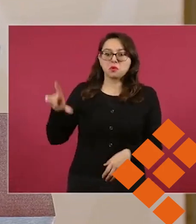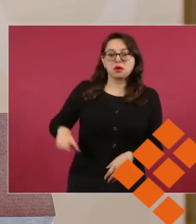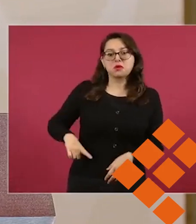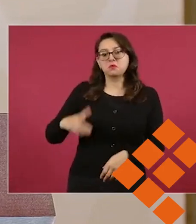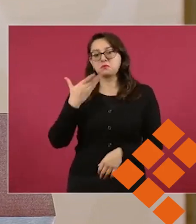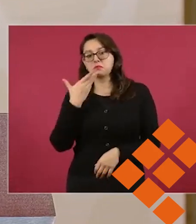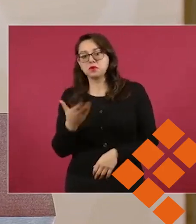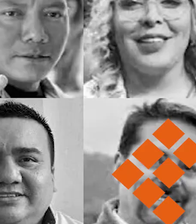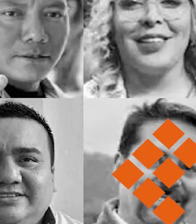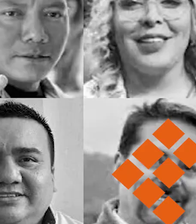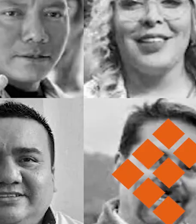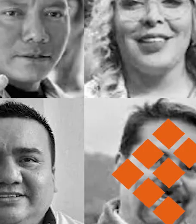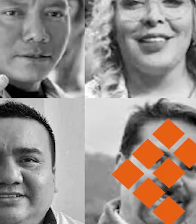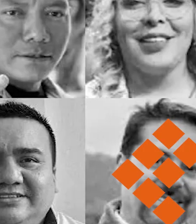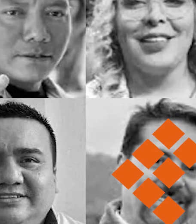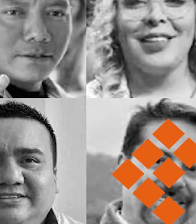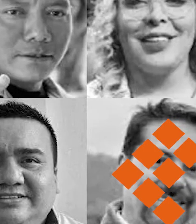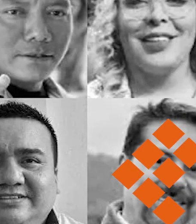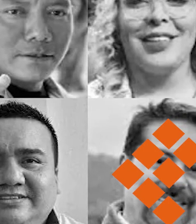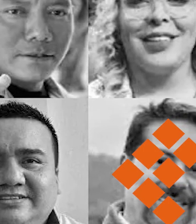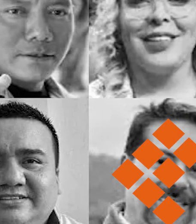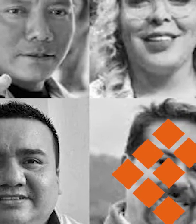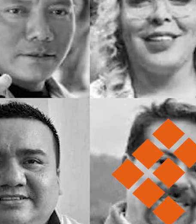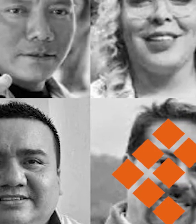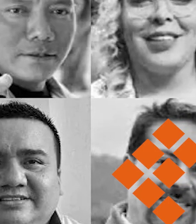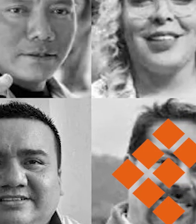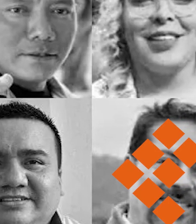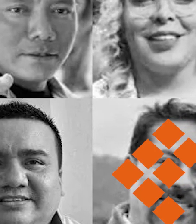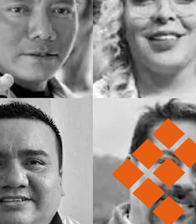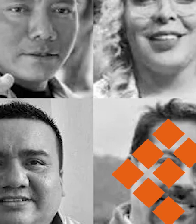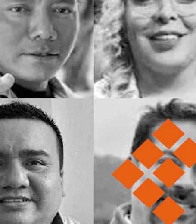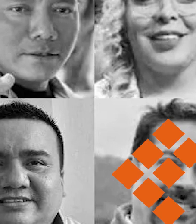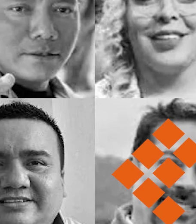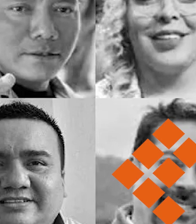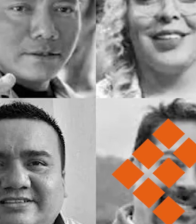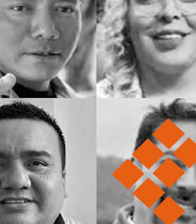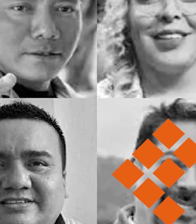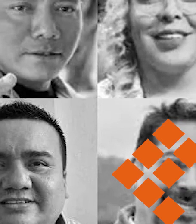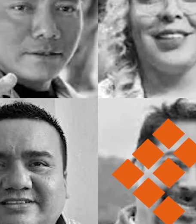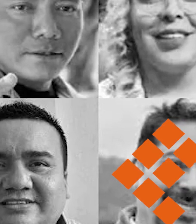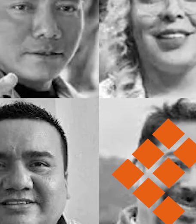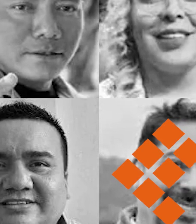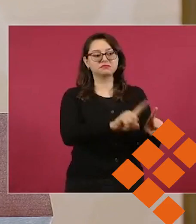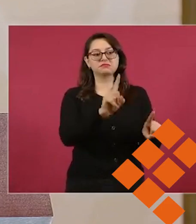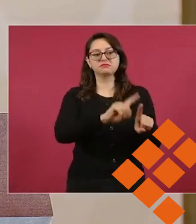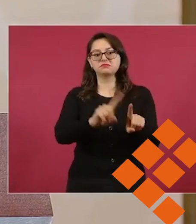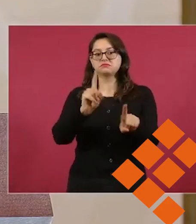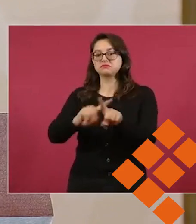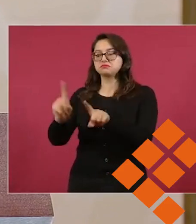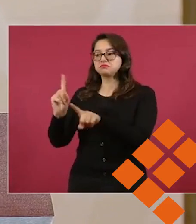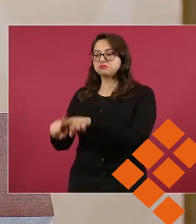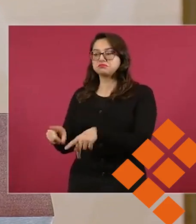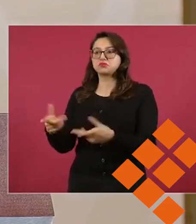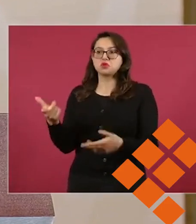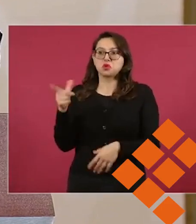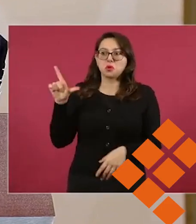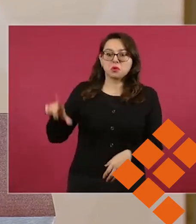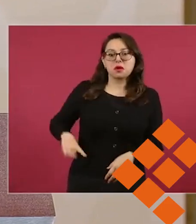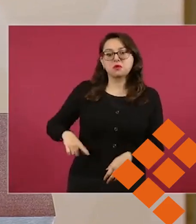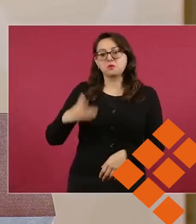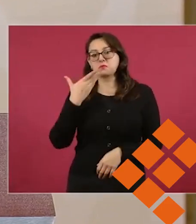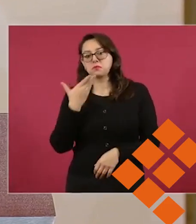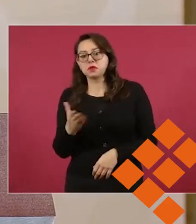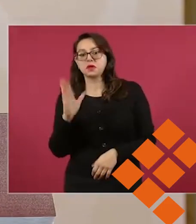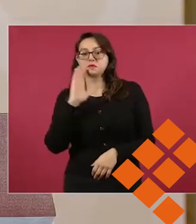hasta abril de al menos 15 precandidatos y candidatos asesinados en lo que va del proceso electoral, el presidente Andrés Manuel López